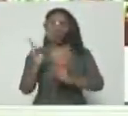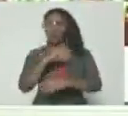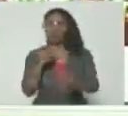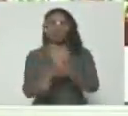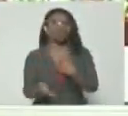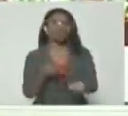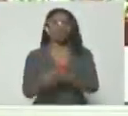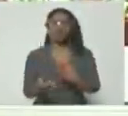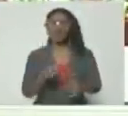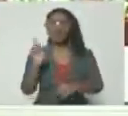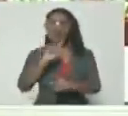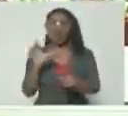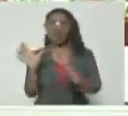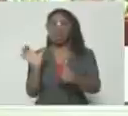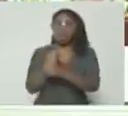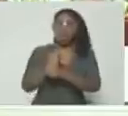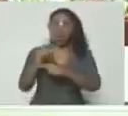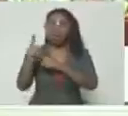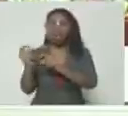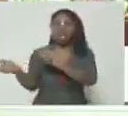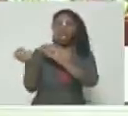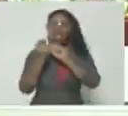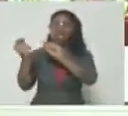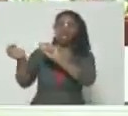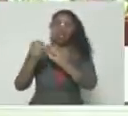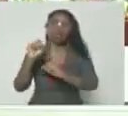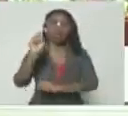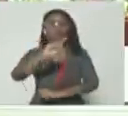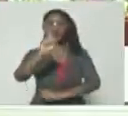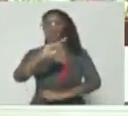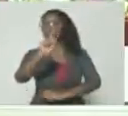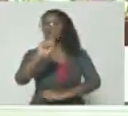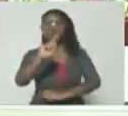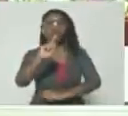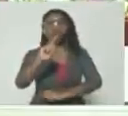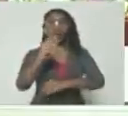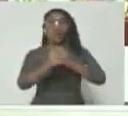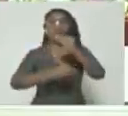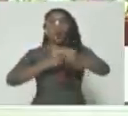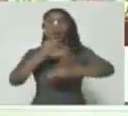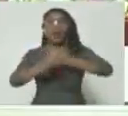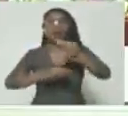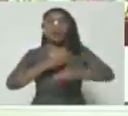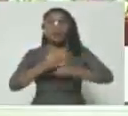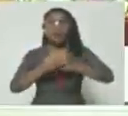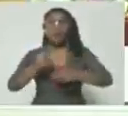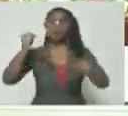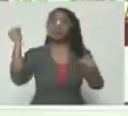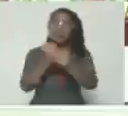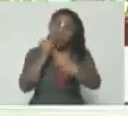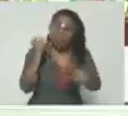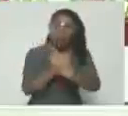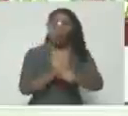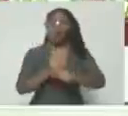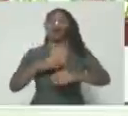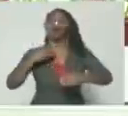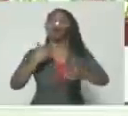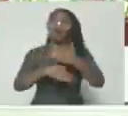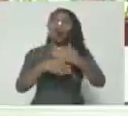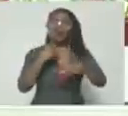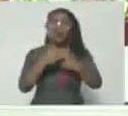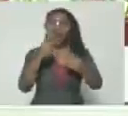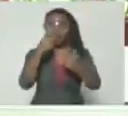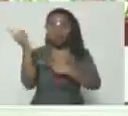importa. No te enganches con los demonios, no te enganches con el odio. Vamos a engancharnos con... con el trabajo. Y vamos a ver en Puerto